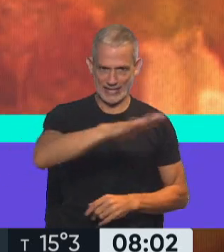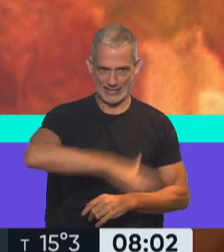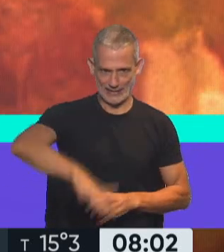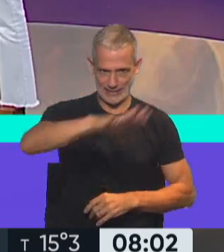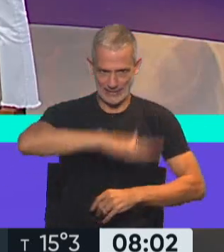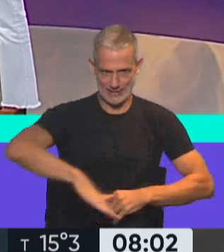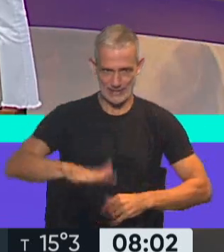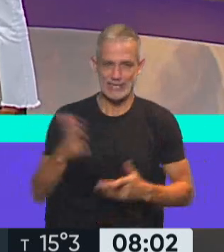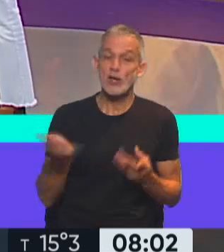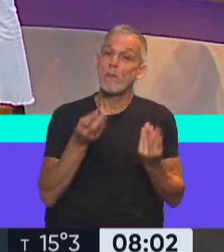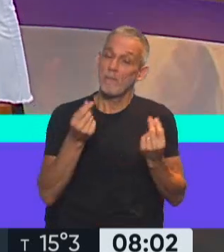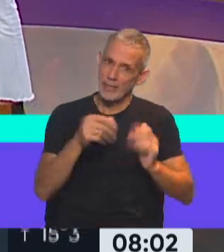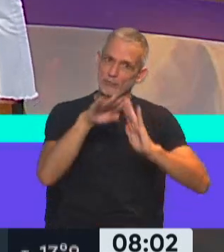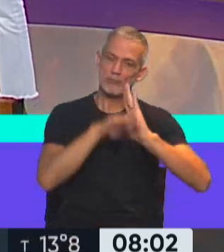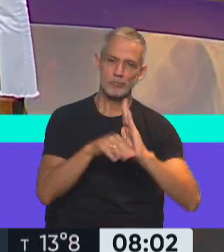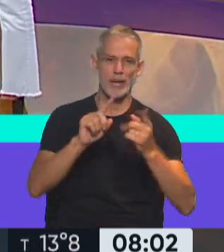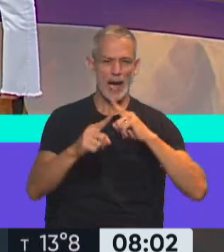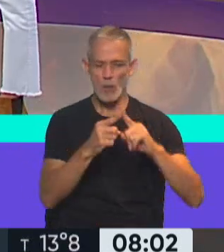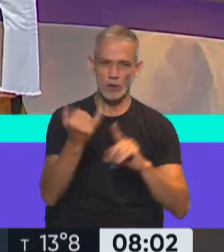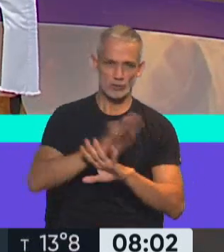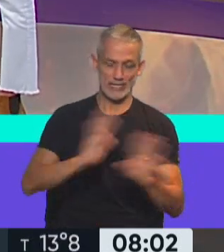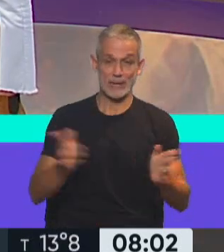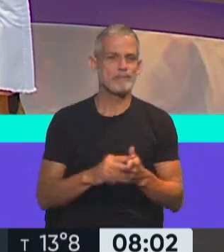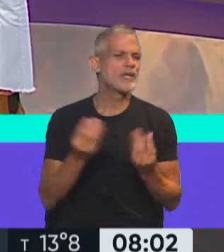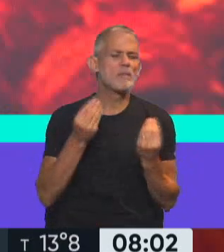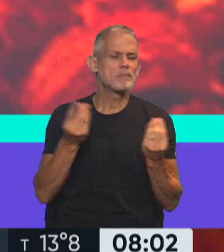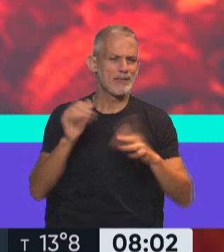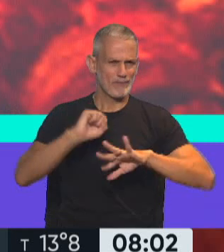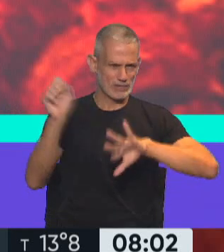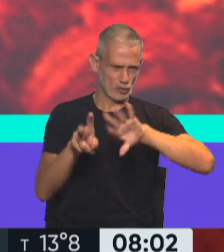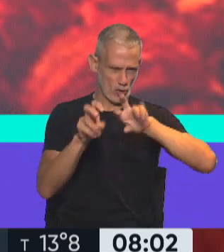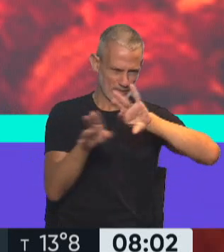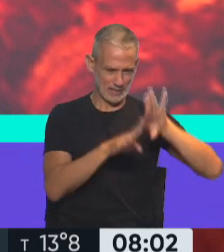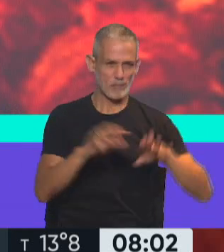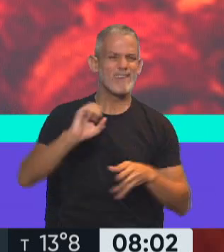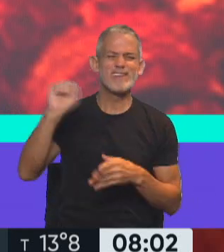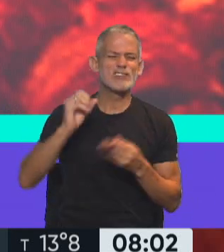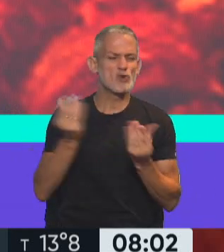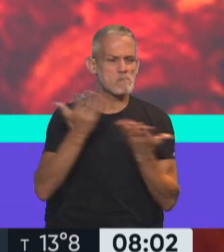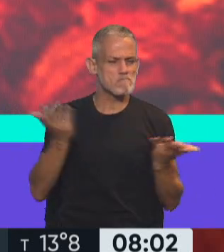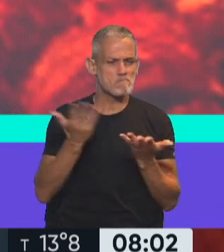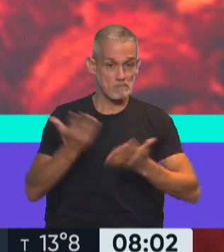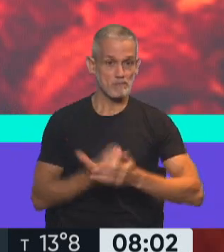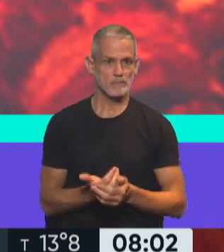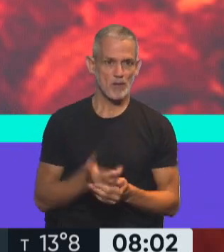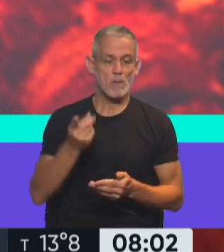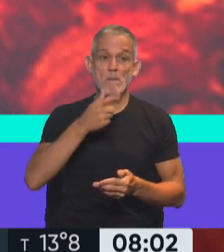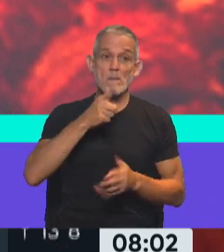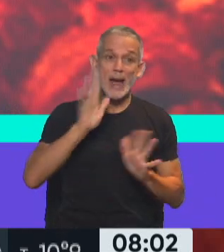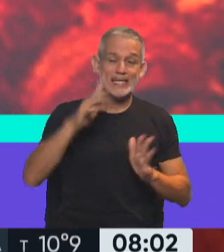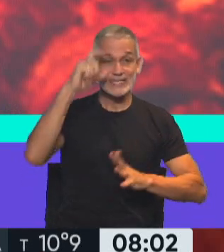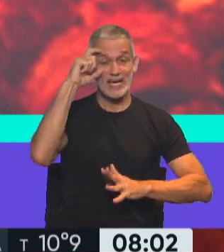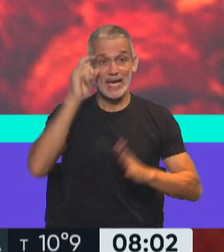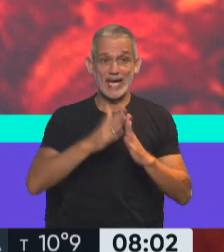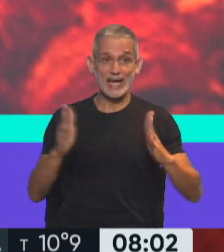interno bajo este nuevo acuerdo de precios. Flor, ¿qué pasa con la inflación? Hay preocupación, sobre todo porque aparentemente la inflación de enero